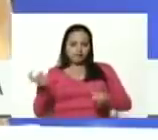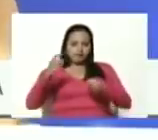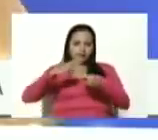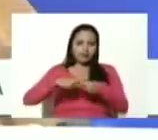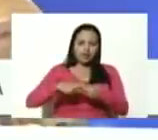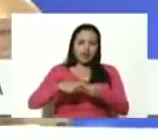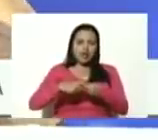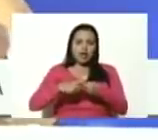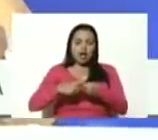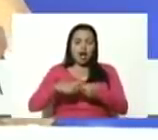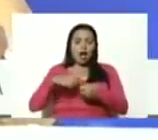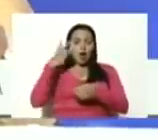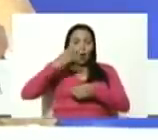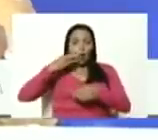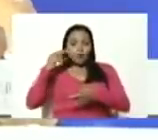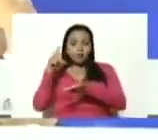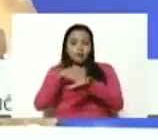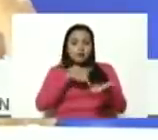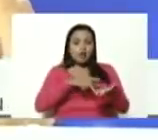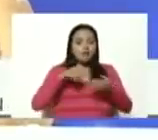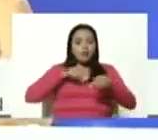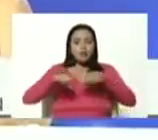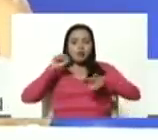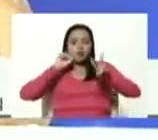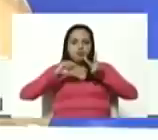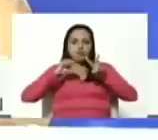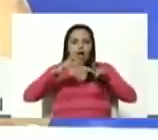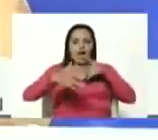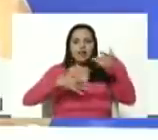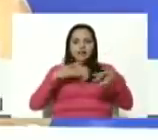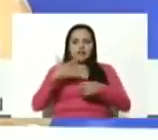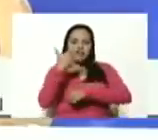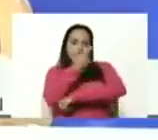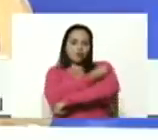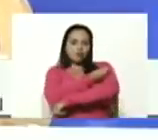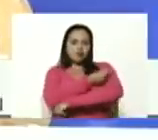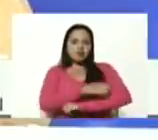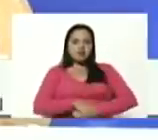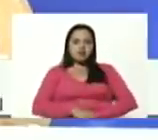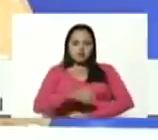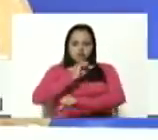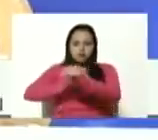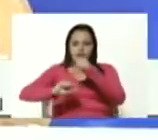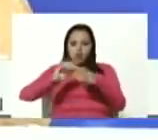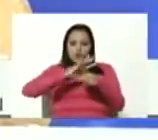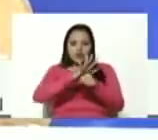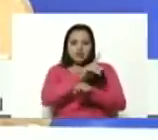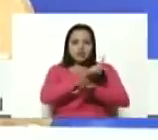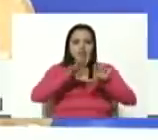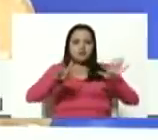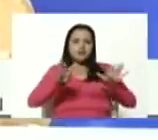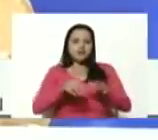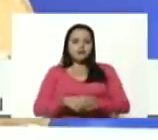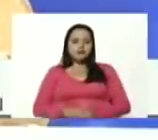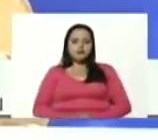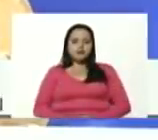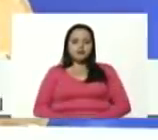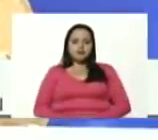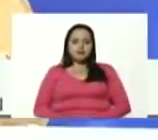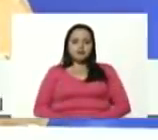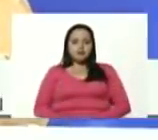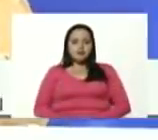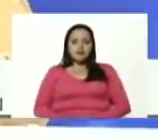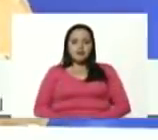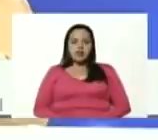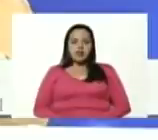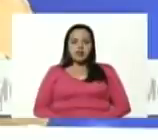del movimiento Somos Venezuela a las jornadas de vacunación contra el COVID-19 en la sede